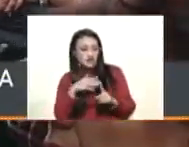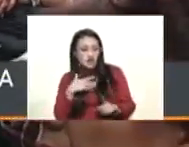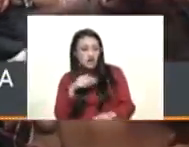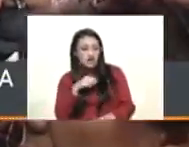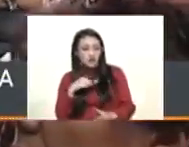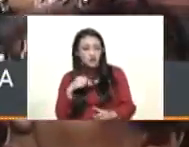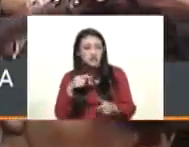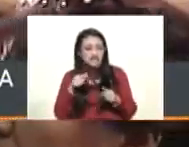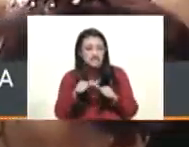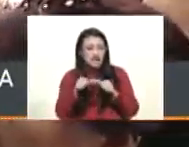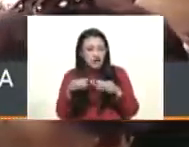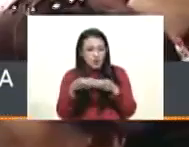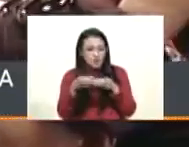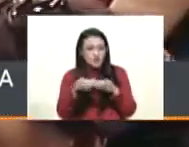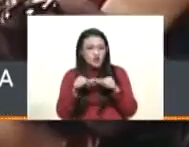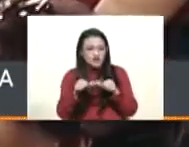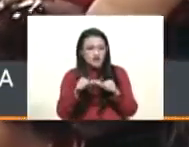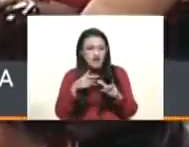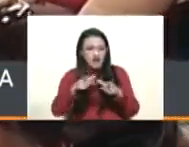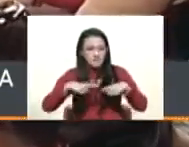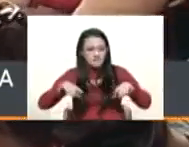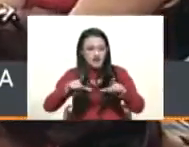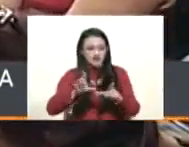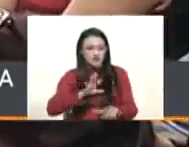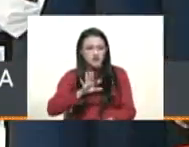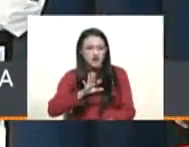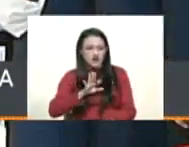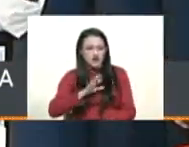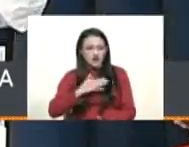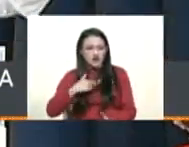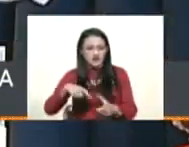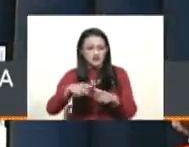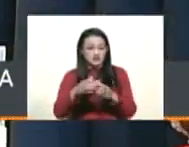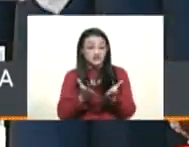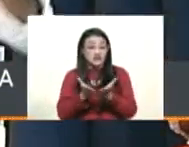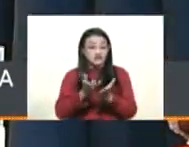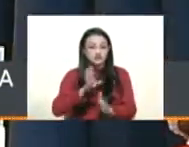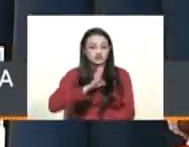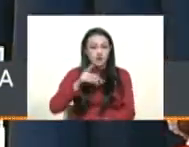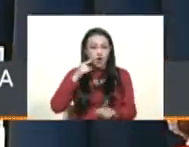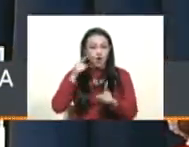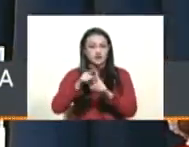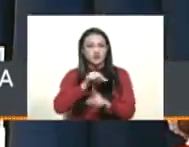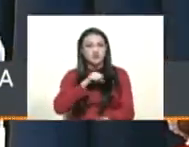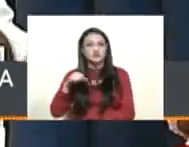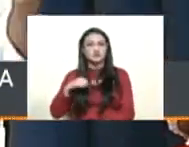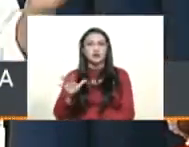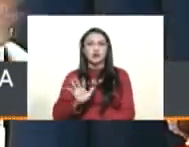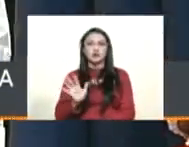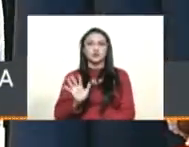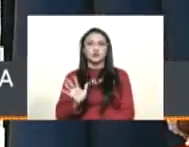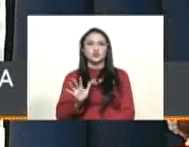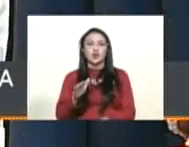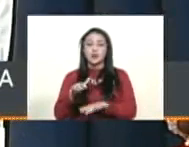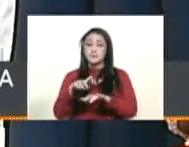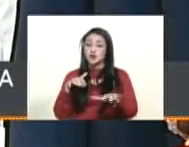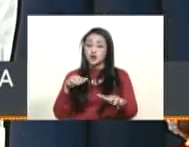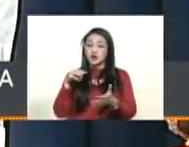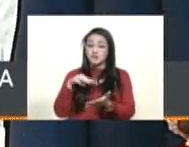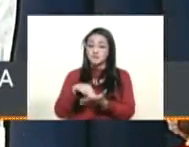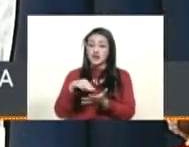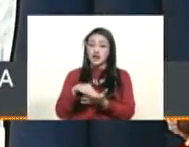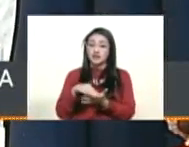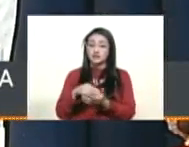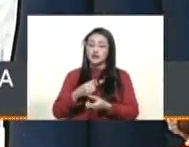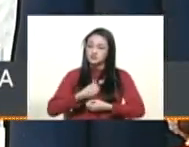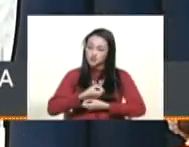quiere seguir manteniendo ese espacio al servicio de ellos y de sus objetivos personales. Pero la mayoría de los mirandinos